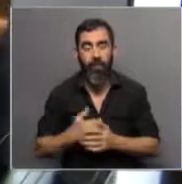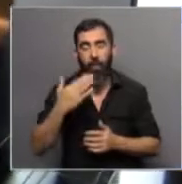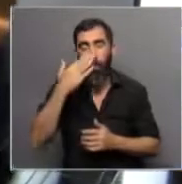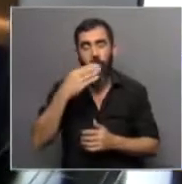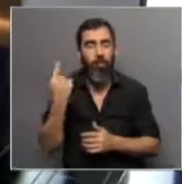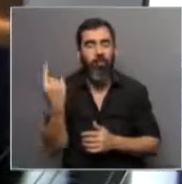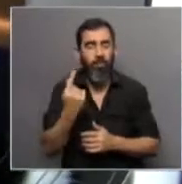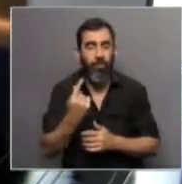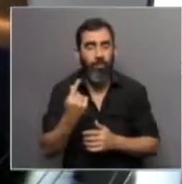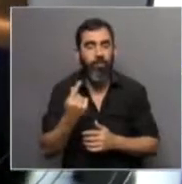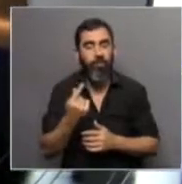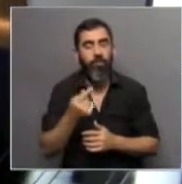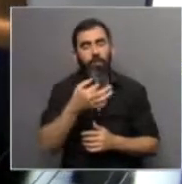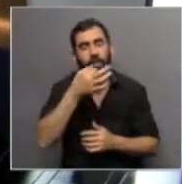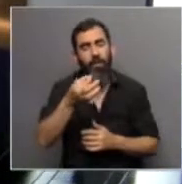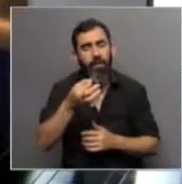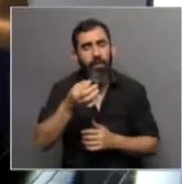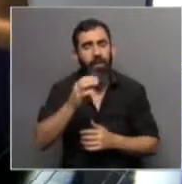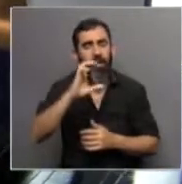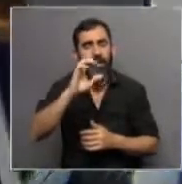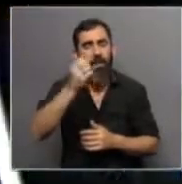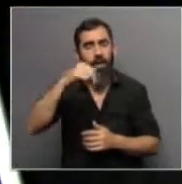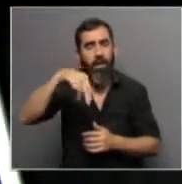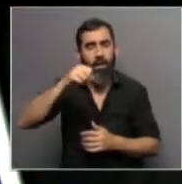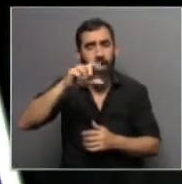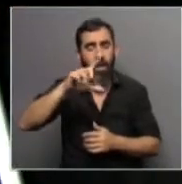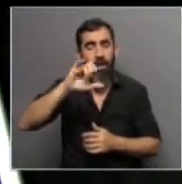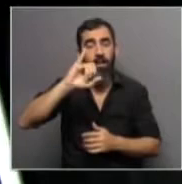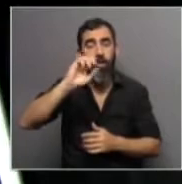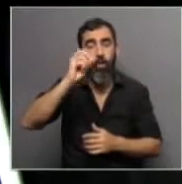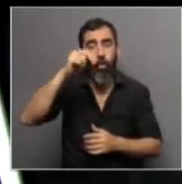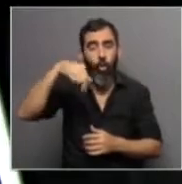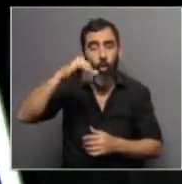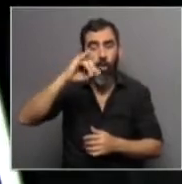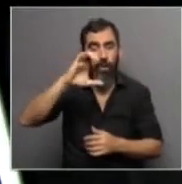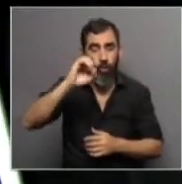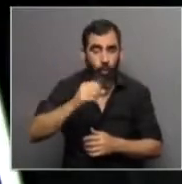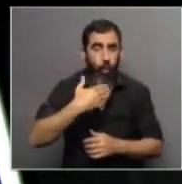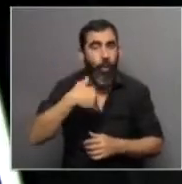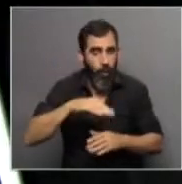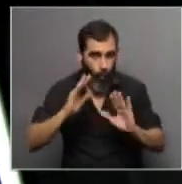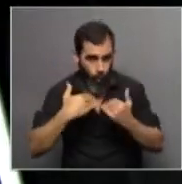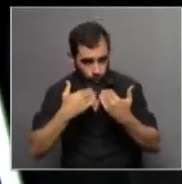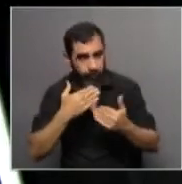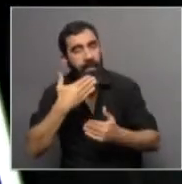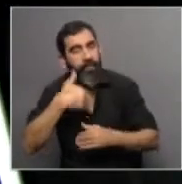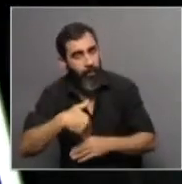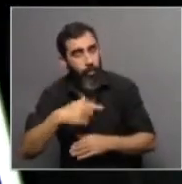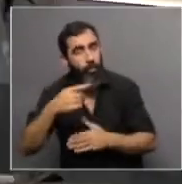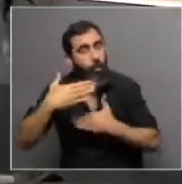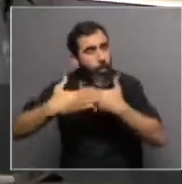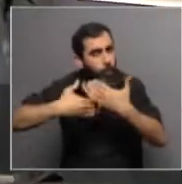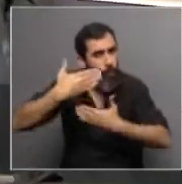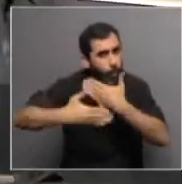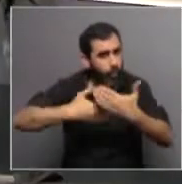segundos que nos quedan, hablaste de canales iónicos, y si yo no entiendo mal, y por favor corregime si estoy entendiendo mal, estamos hablando de procesos de